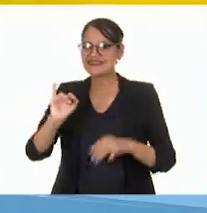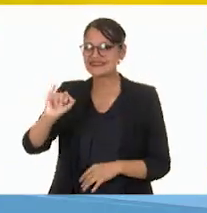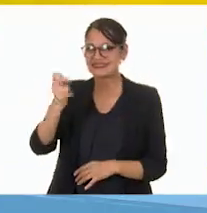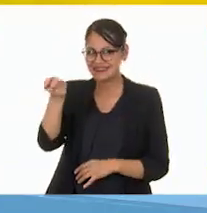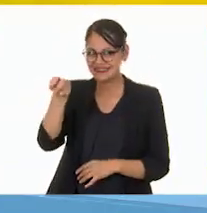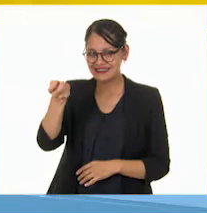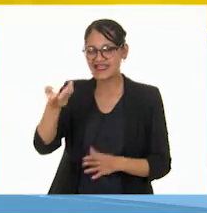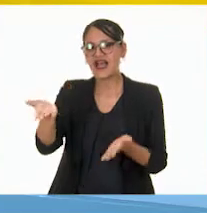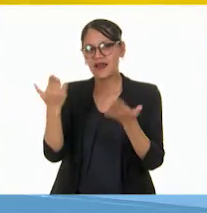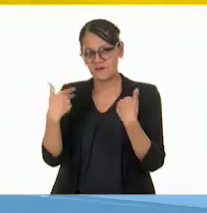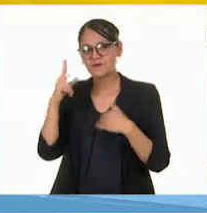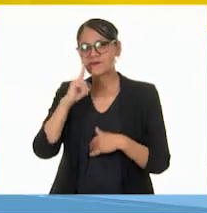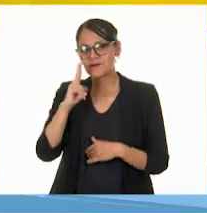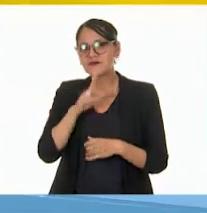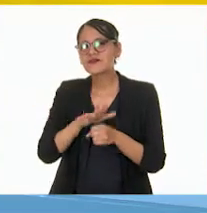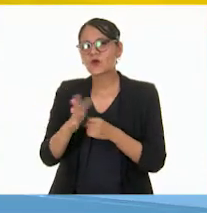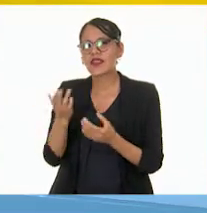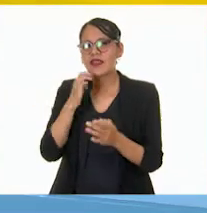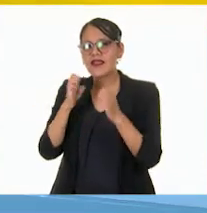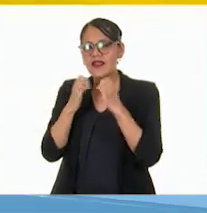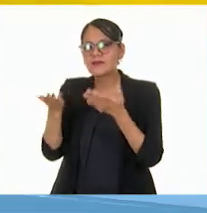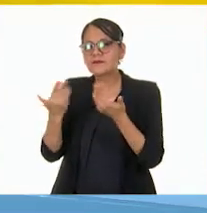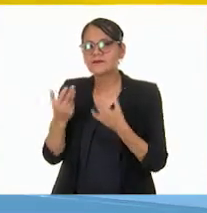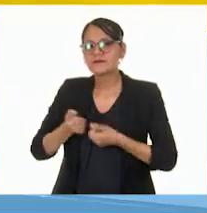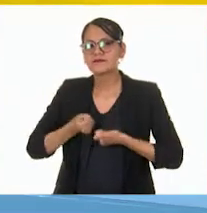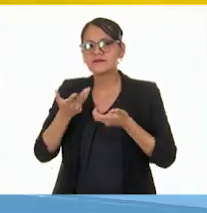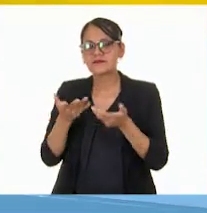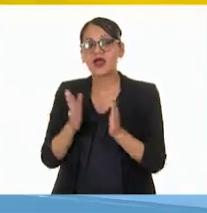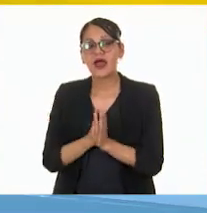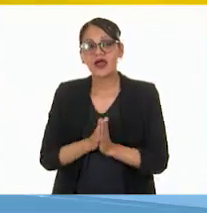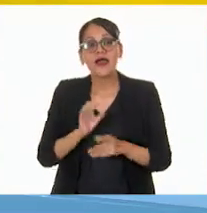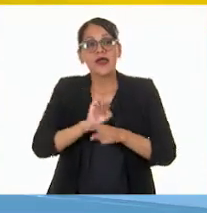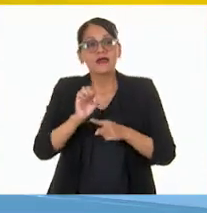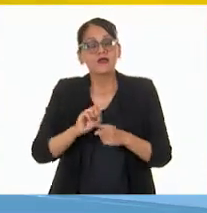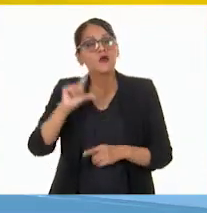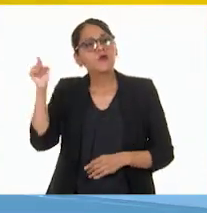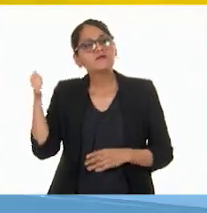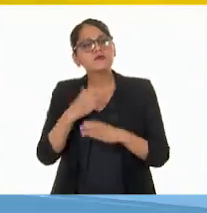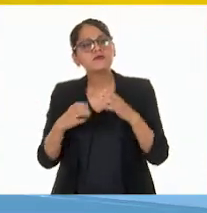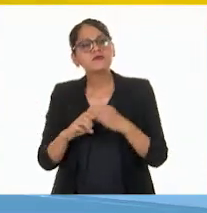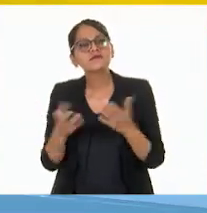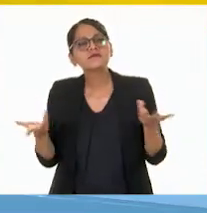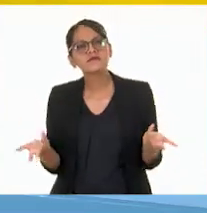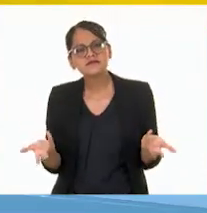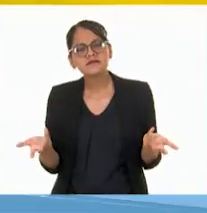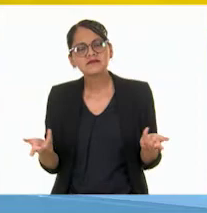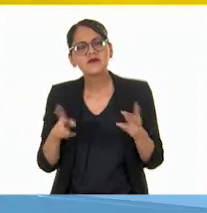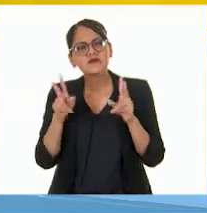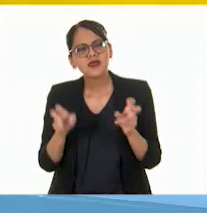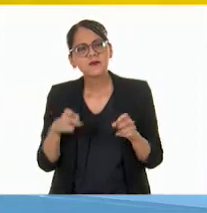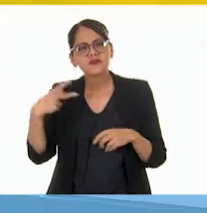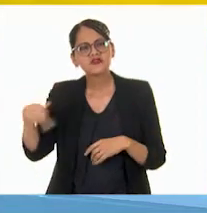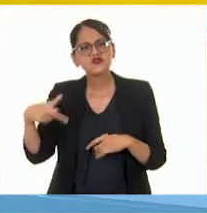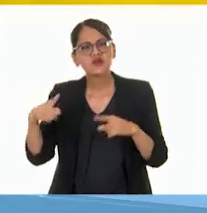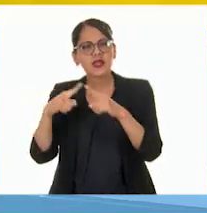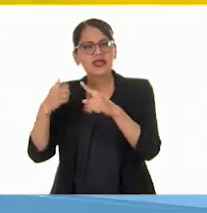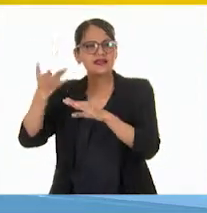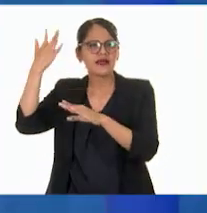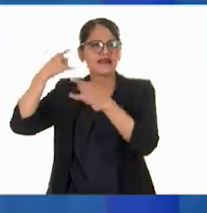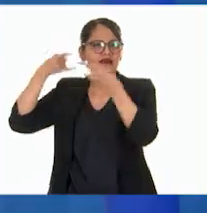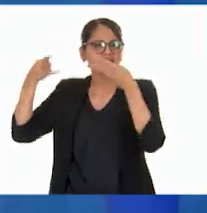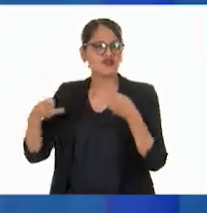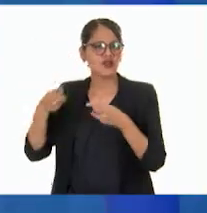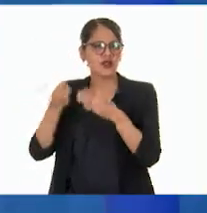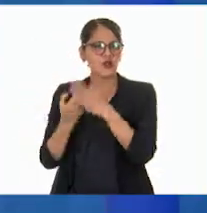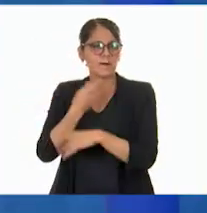pues habrá que ver qué tanto nos platica ella. Entonces, ¿qué otra cosa podemos decir sobre la iglesia en la Nueva España?